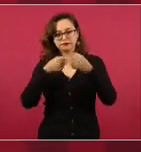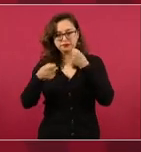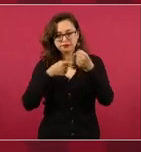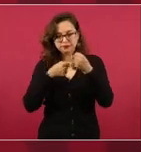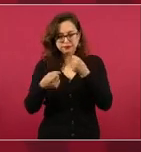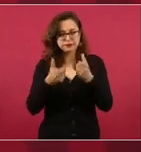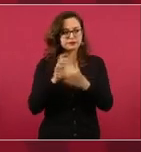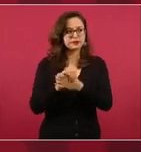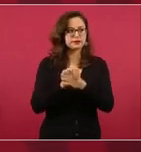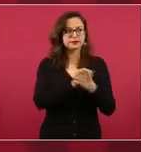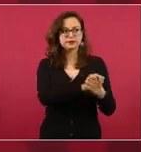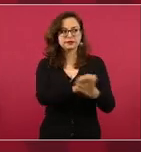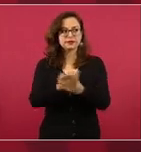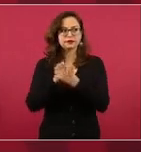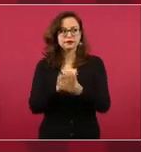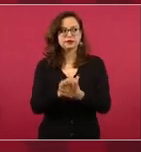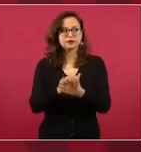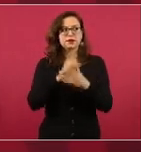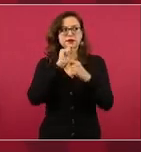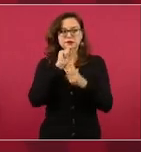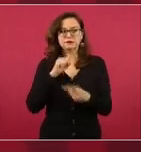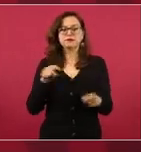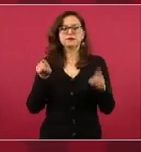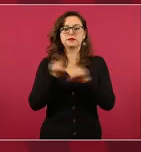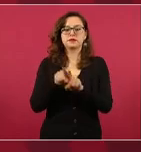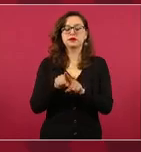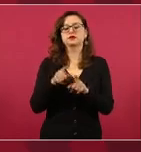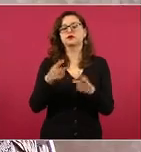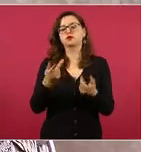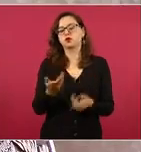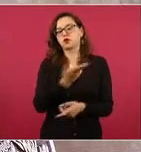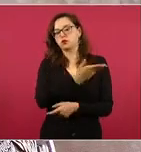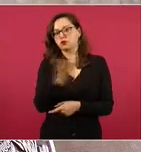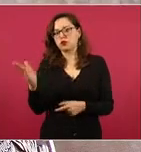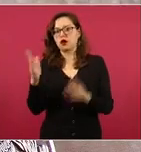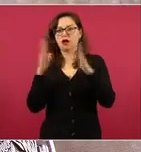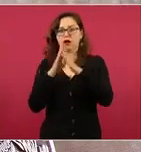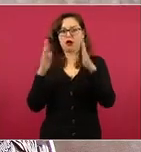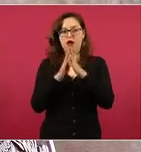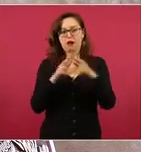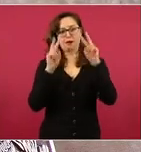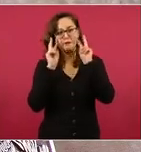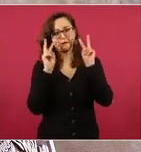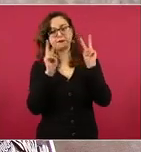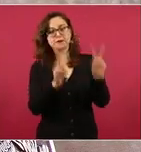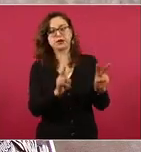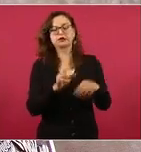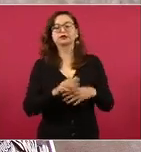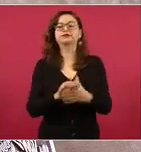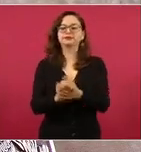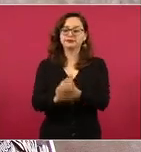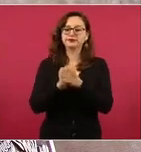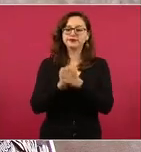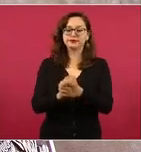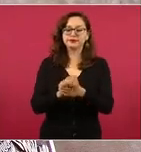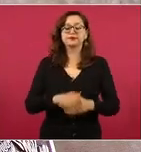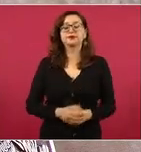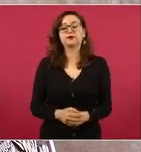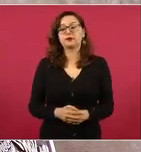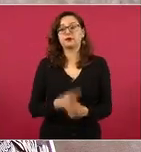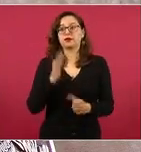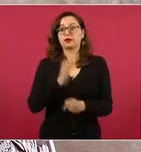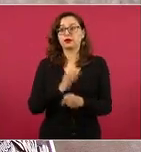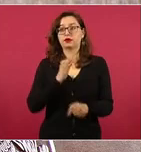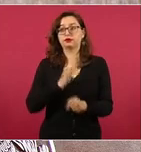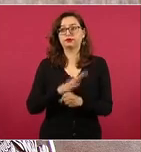avances sobre la política de recuperación del patrimonio cultural encomendada por el presidente desde el inicio